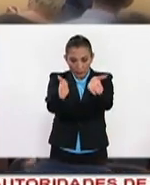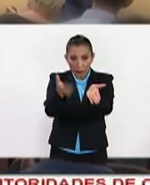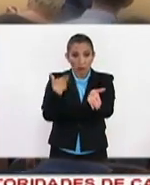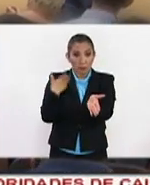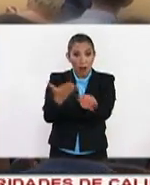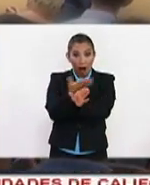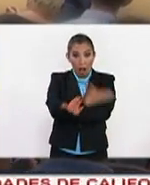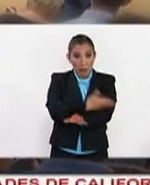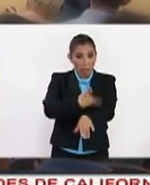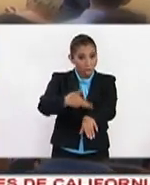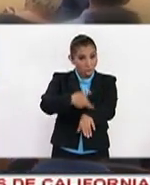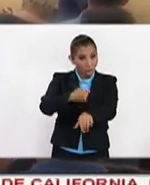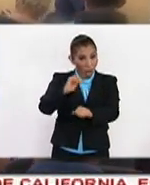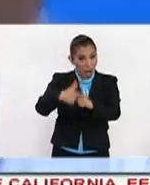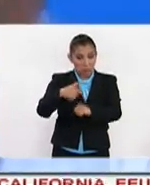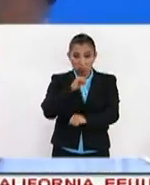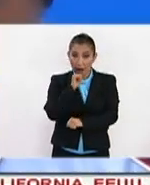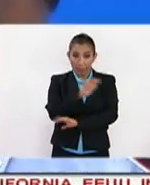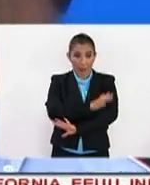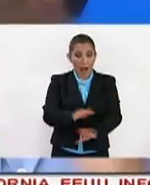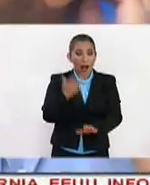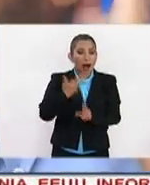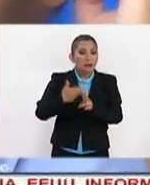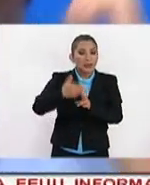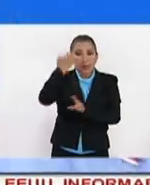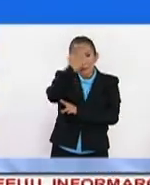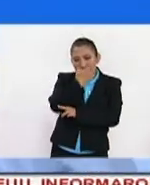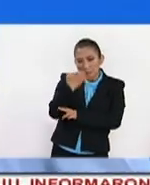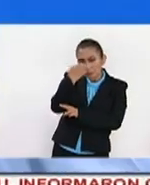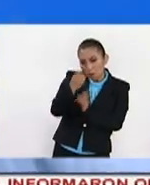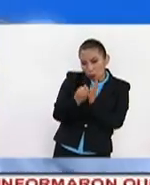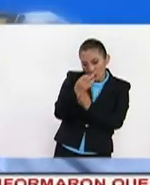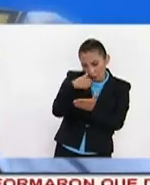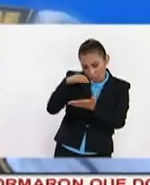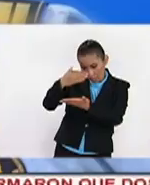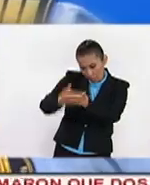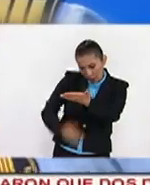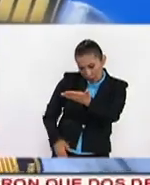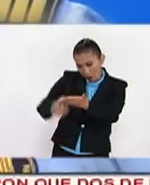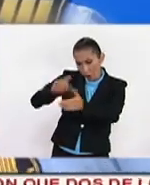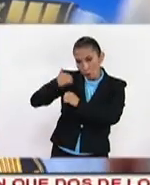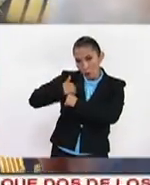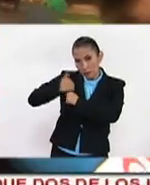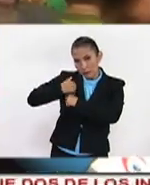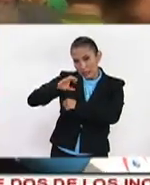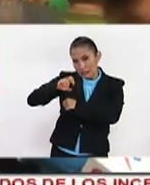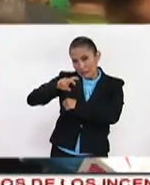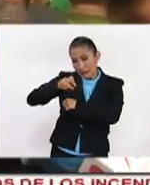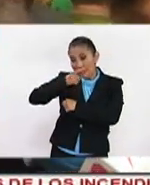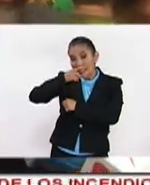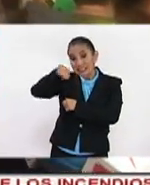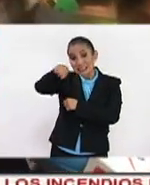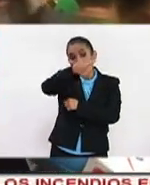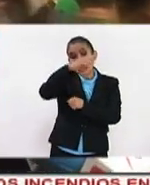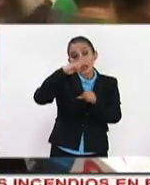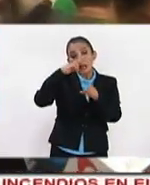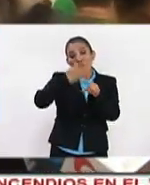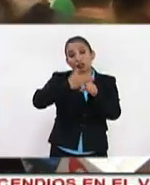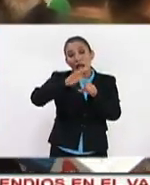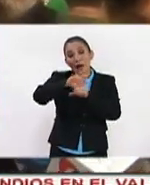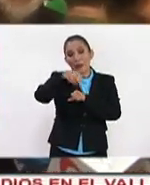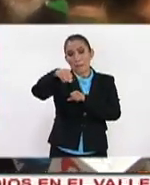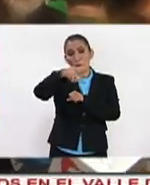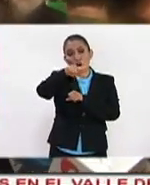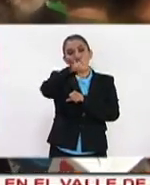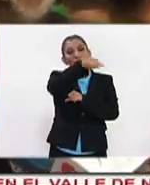medidas cautelares hasta examinar un nuevo informe de la Guardia Civil. Dicho informe sostiene que el máximo responsable de los